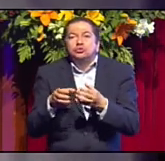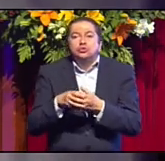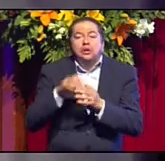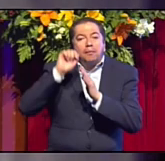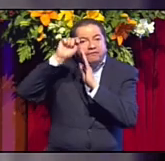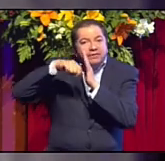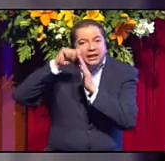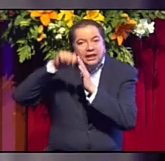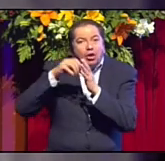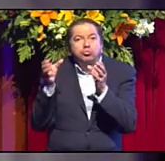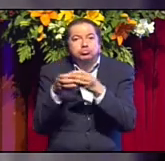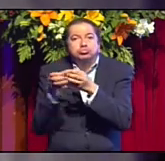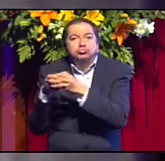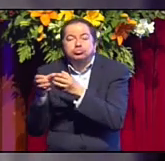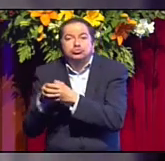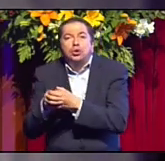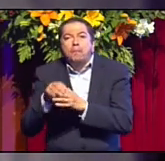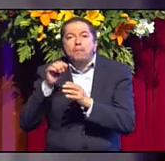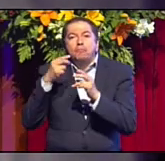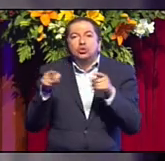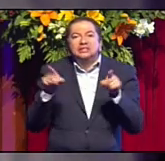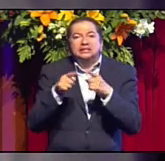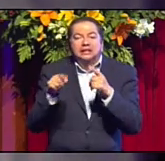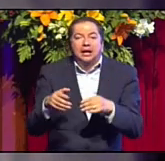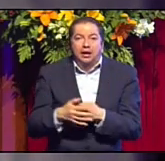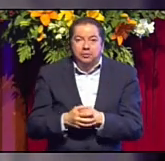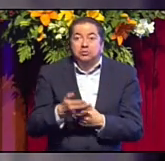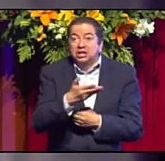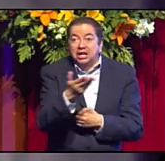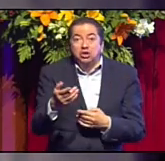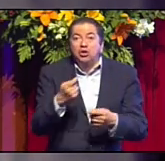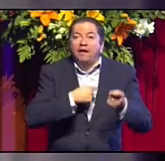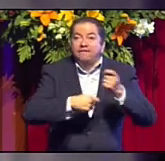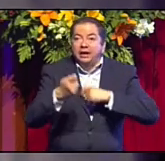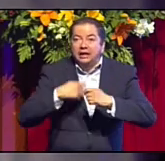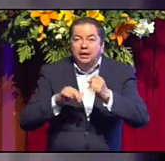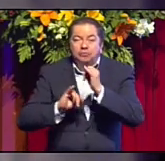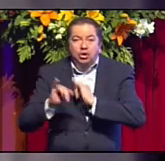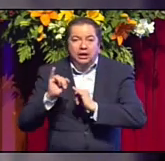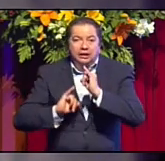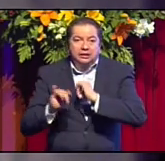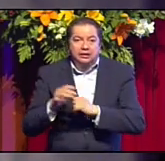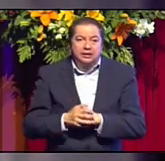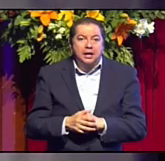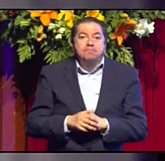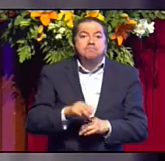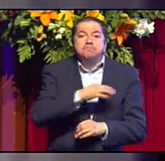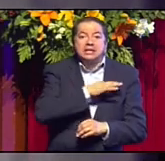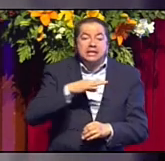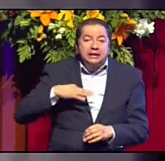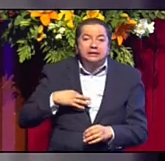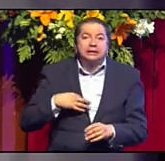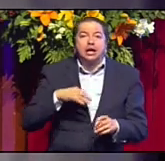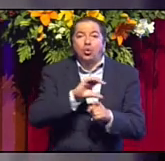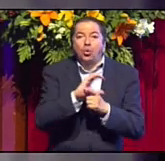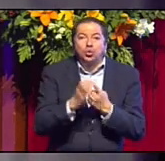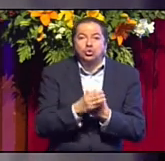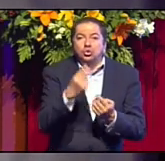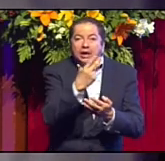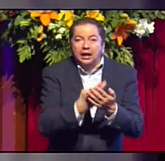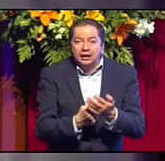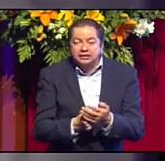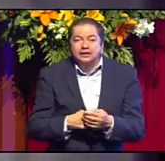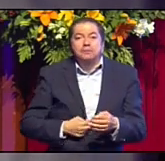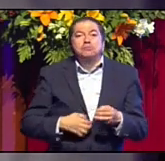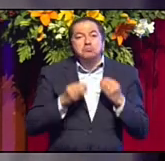por eso a nuestros artistas, para que no estén desempleados en momentos que estaban desempleados. El Ministerio de la Cultura y las Artes considera que es un